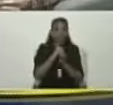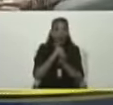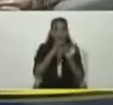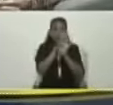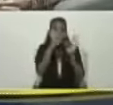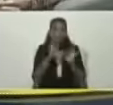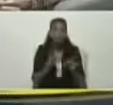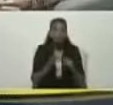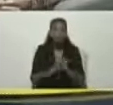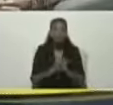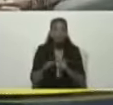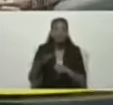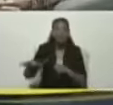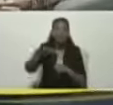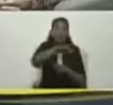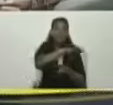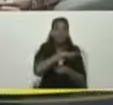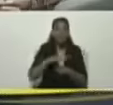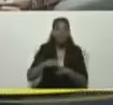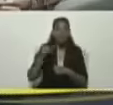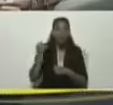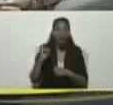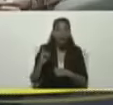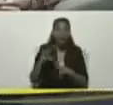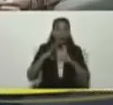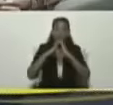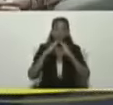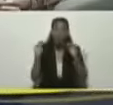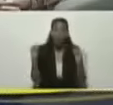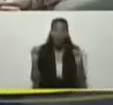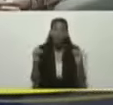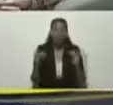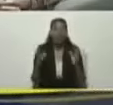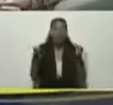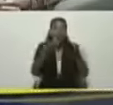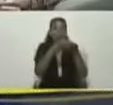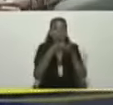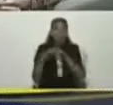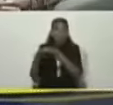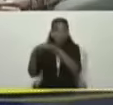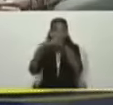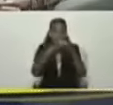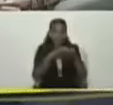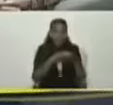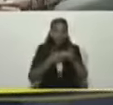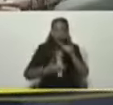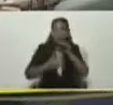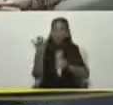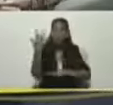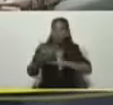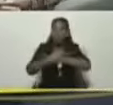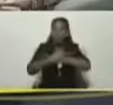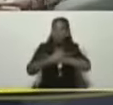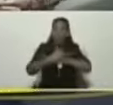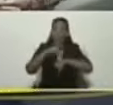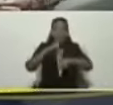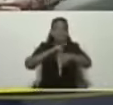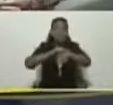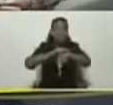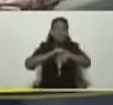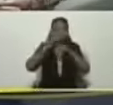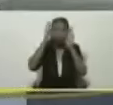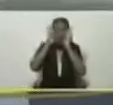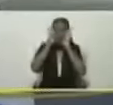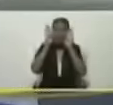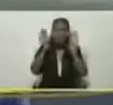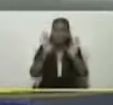están en el país todos los equipos de última tecnología, de